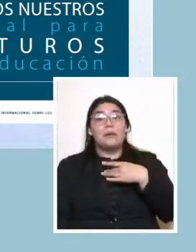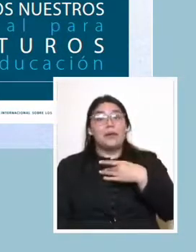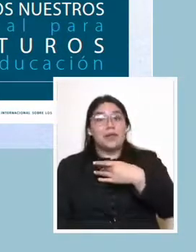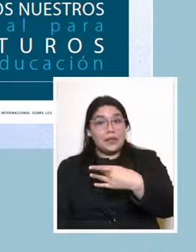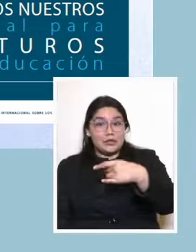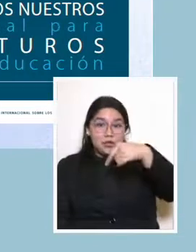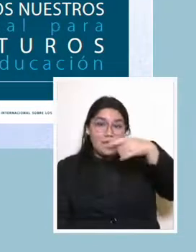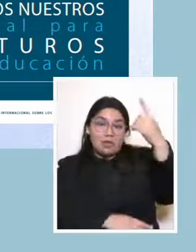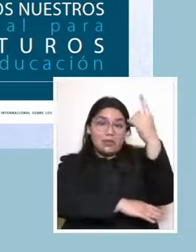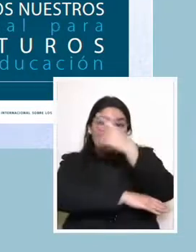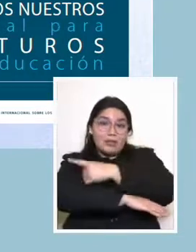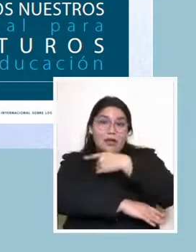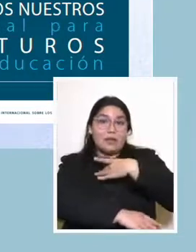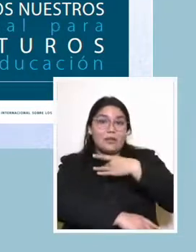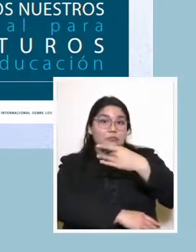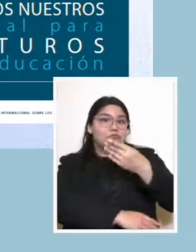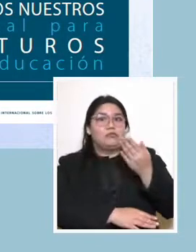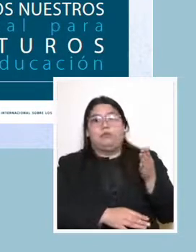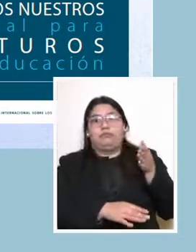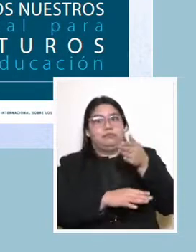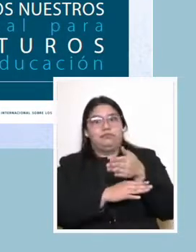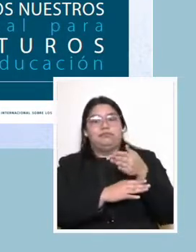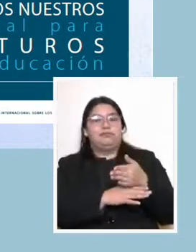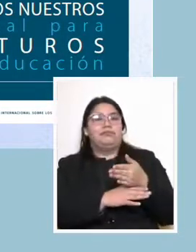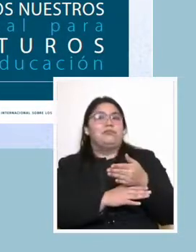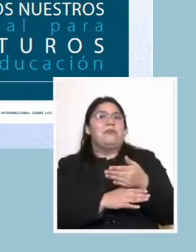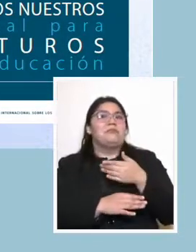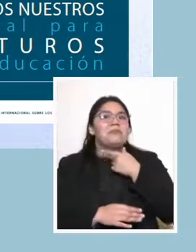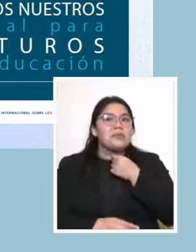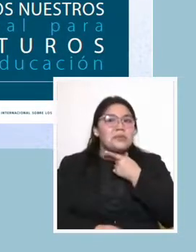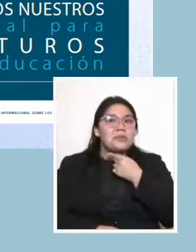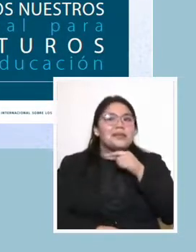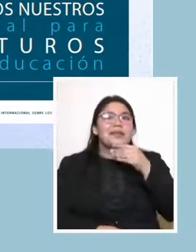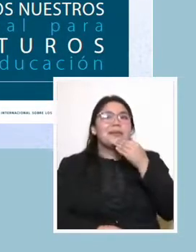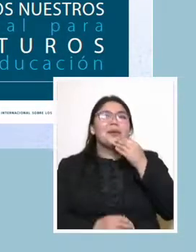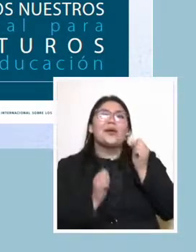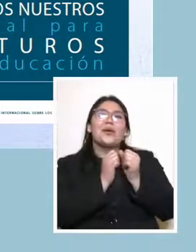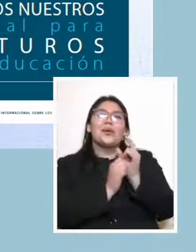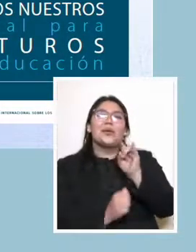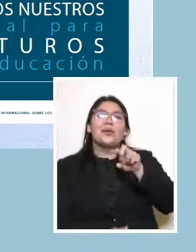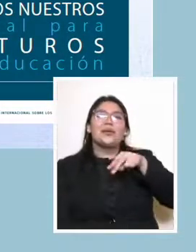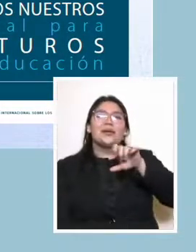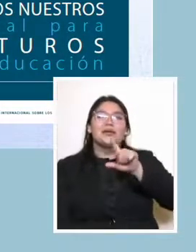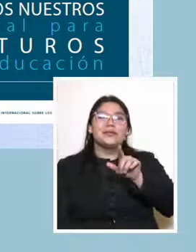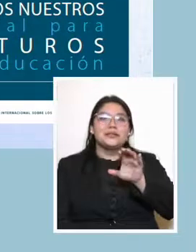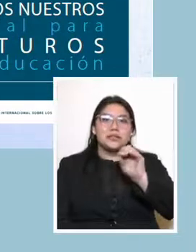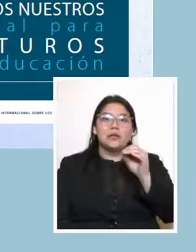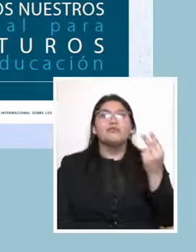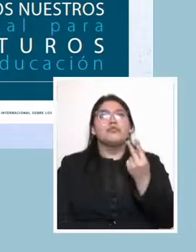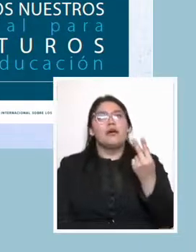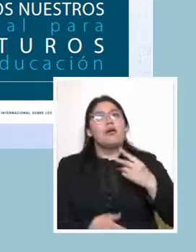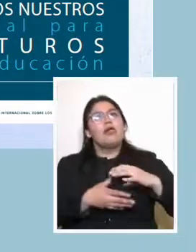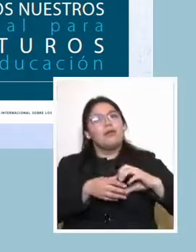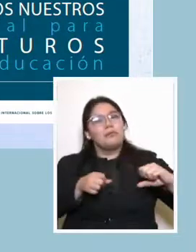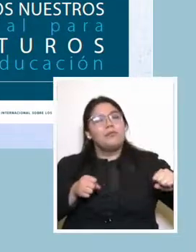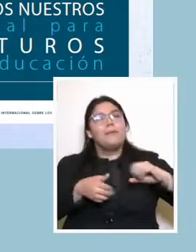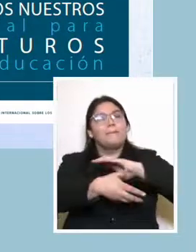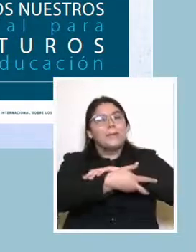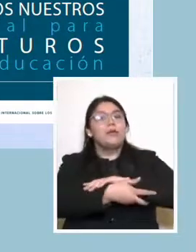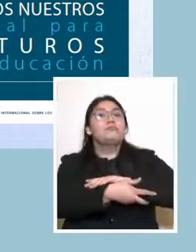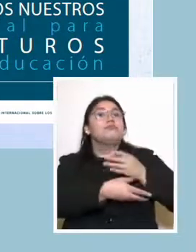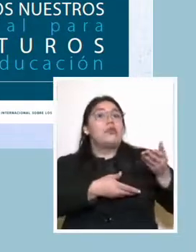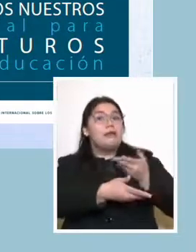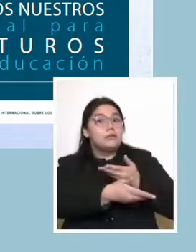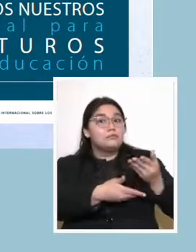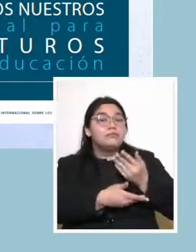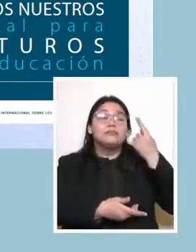esta tarde. Hemos estado trabajando junto a UNESCO también en nuestro propio convenio de colaboración, pero también, ¿no es cierto?, en